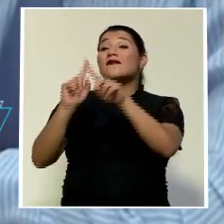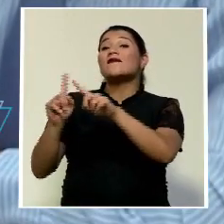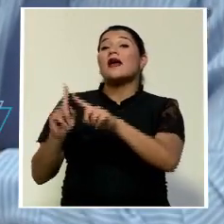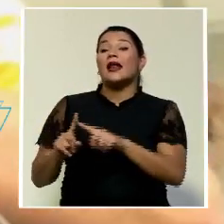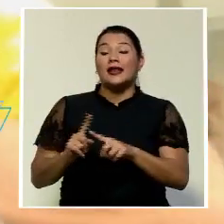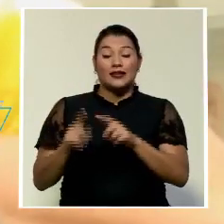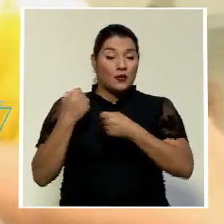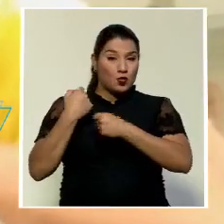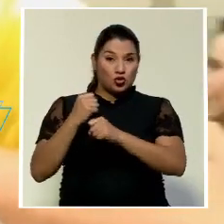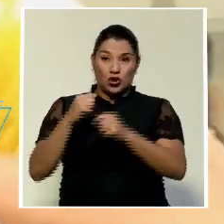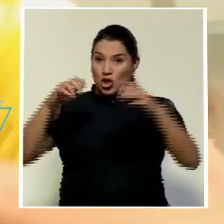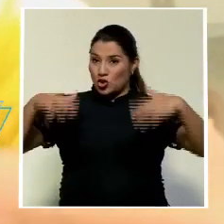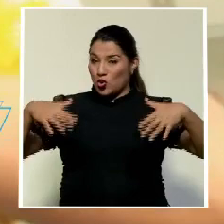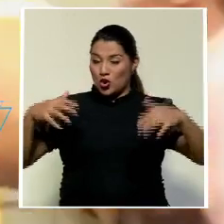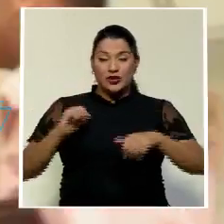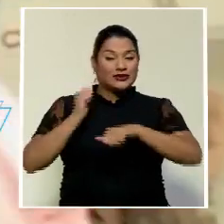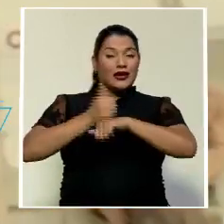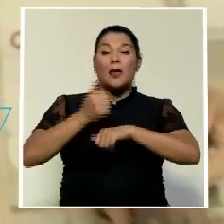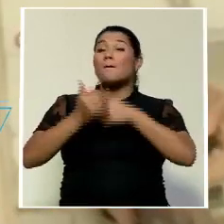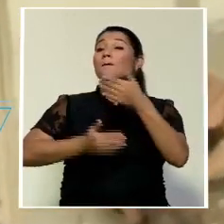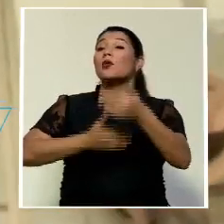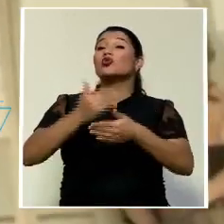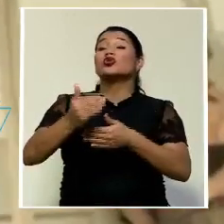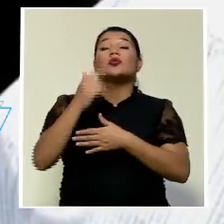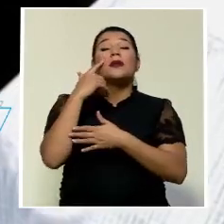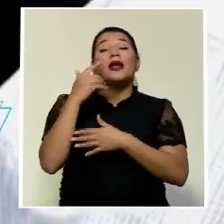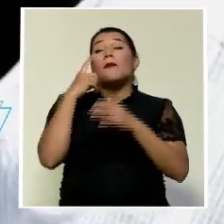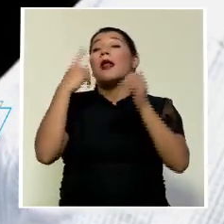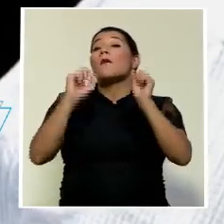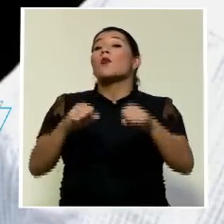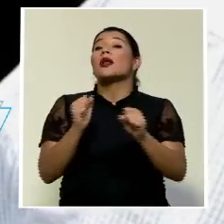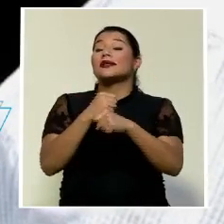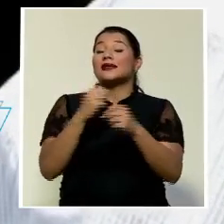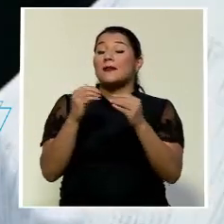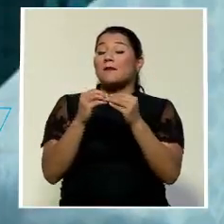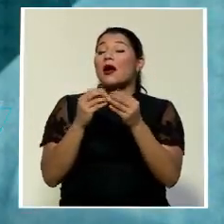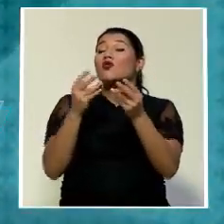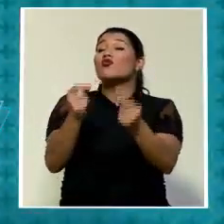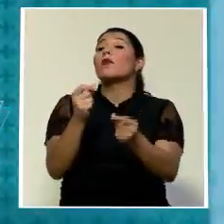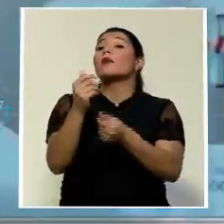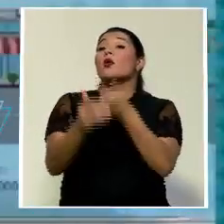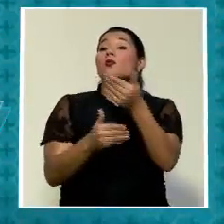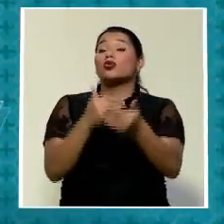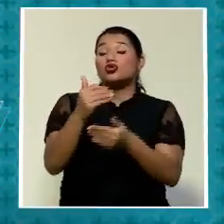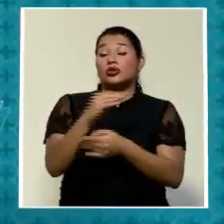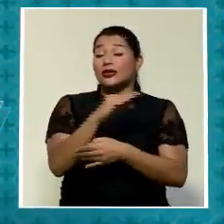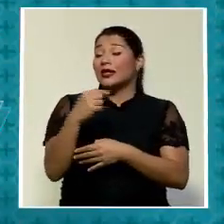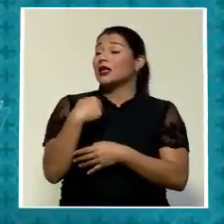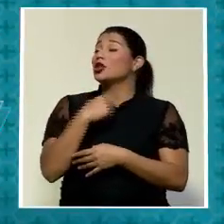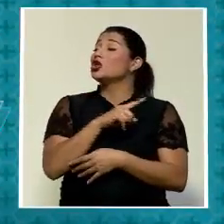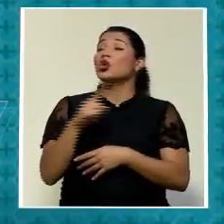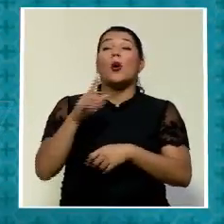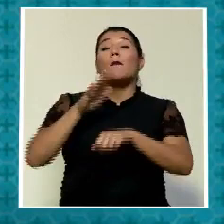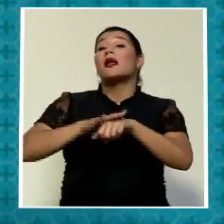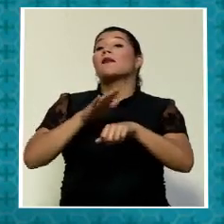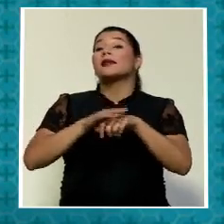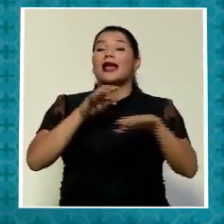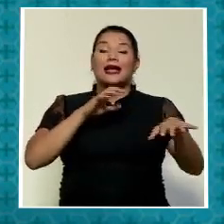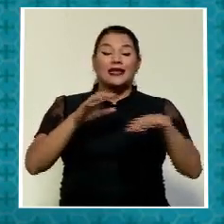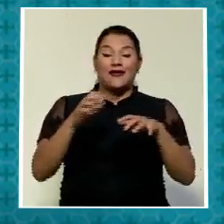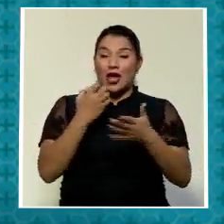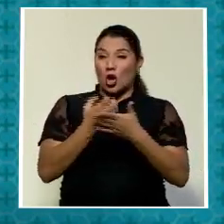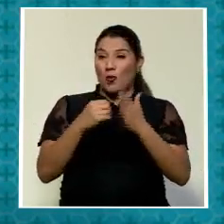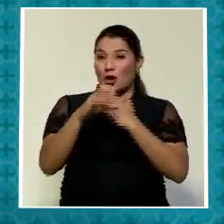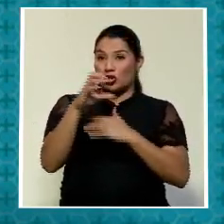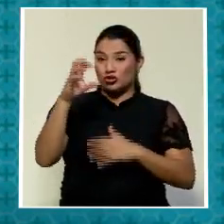han establecido aún procedimientos para agilizar sus trámites y dichas medidas no permiten reactivar la economía del